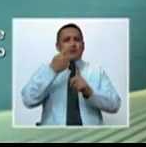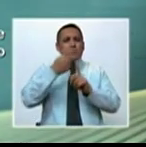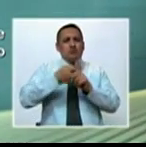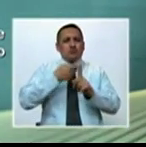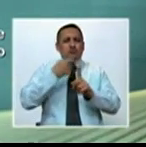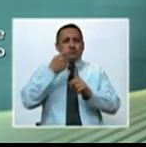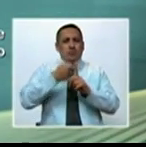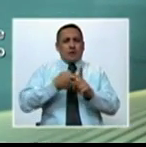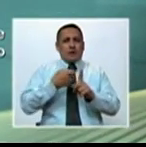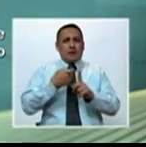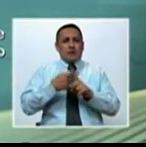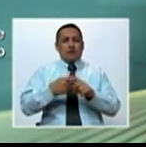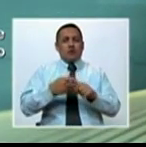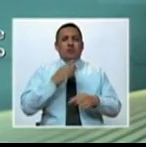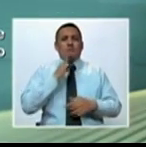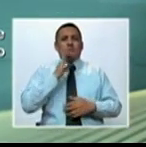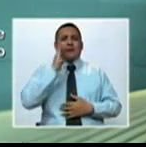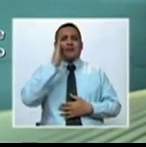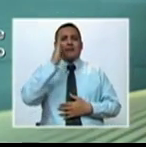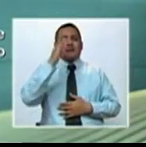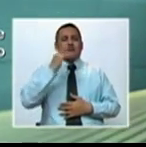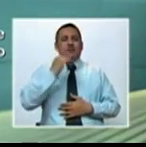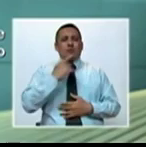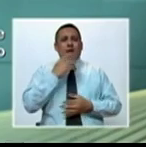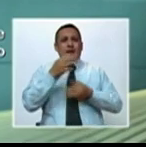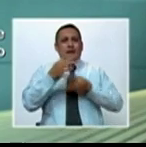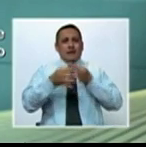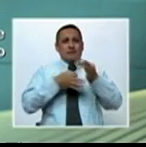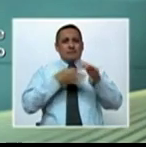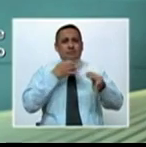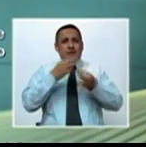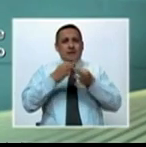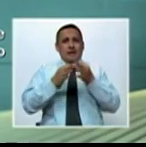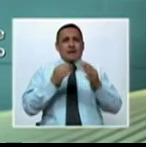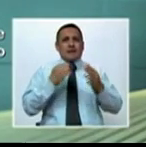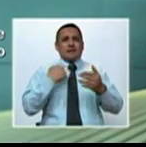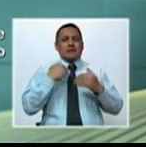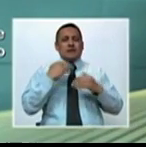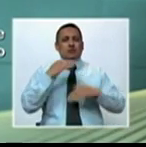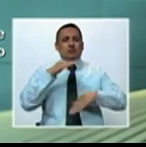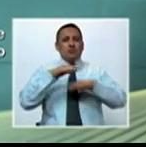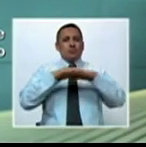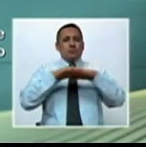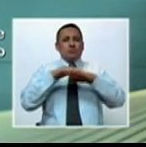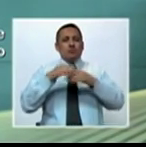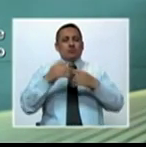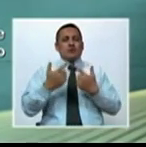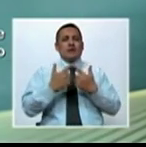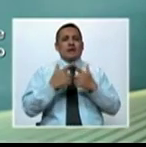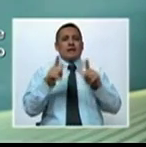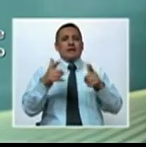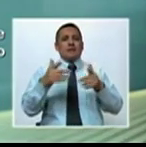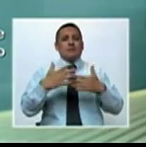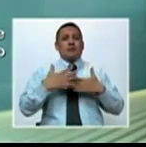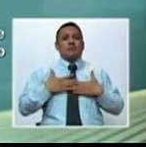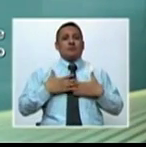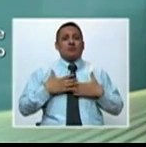remuneración. La disposición establece que haya un monto de